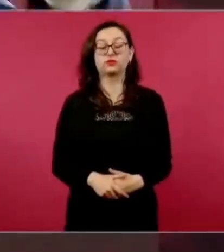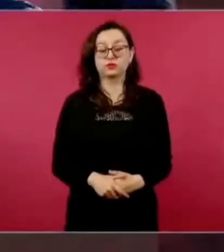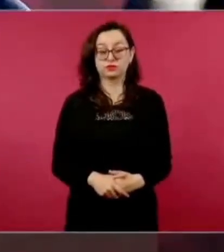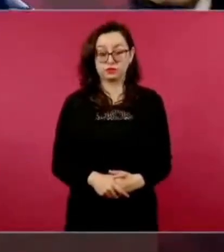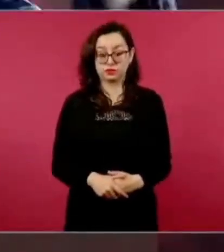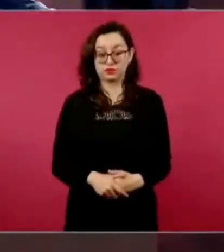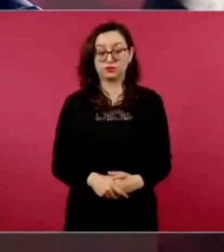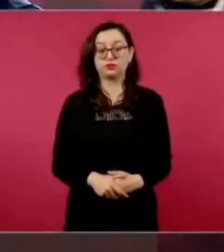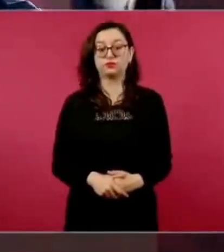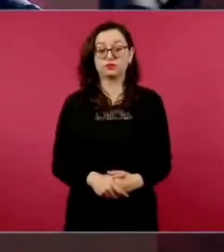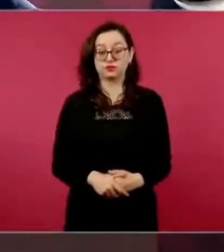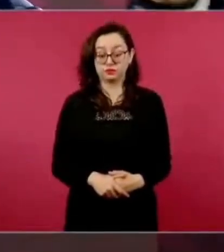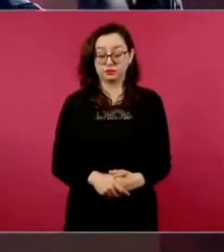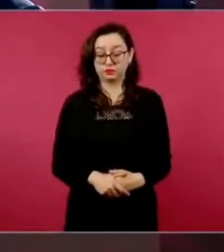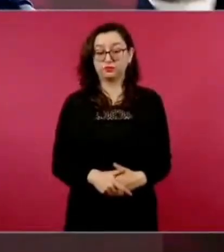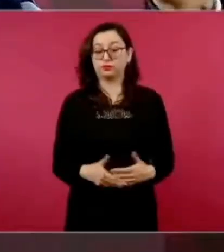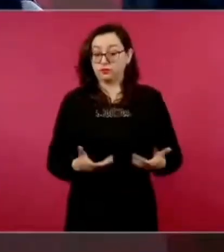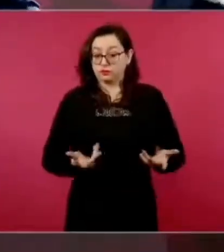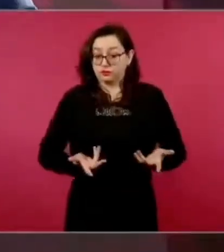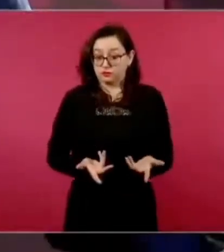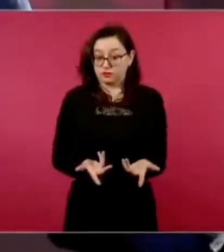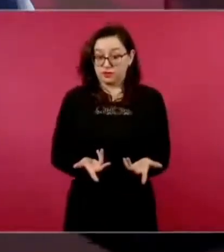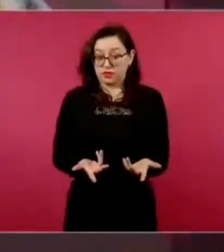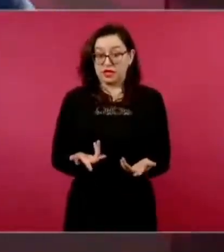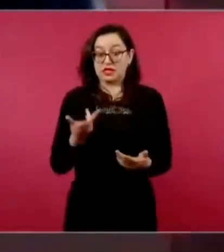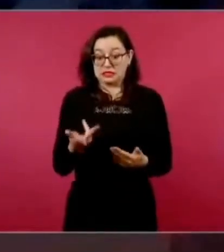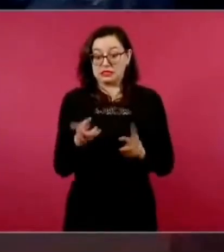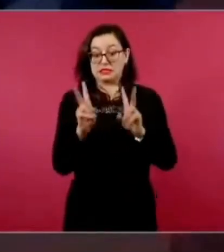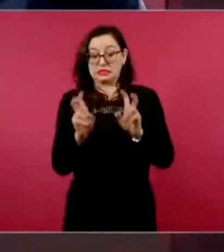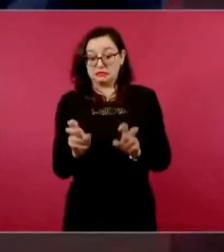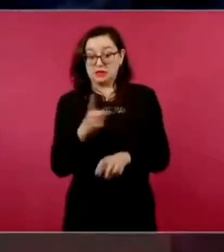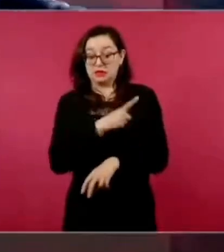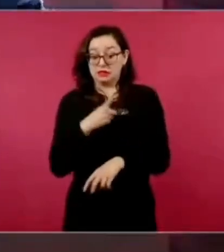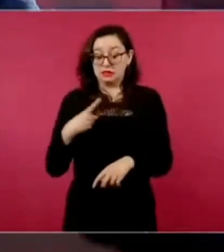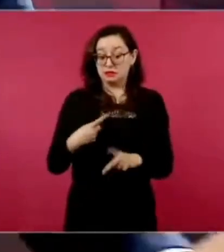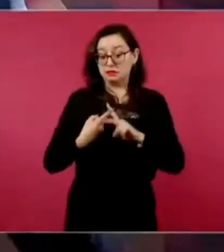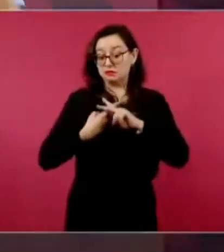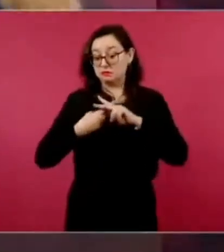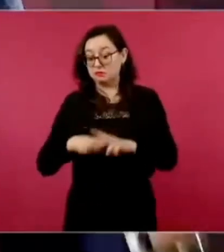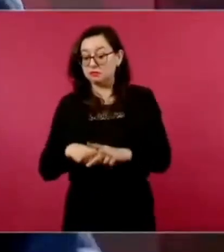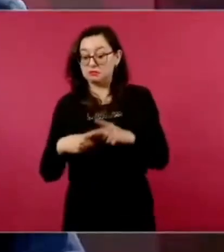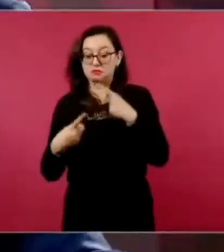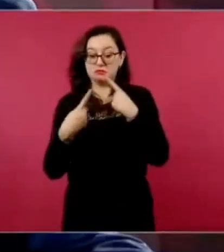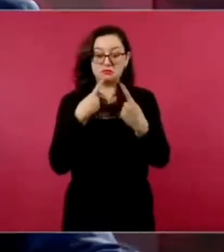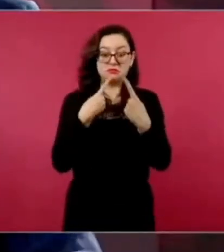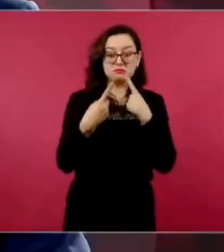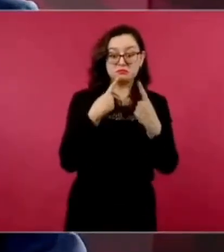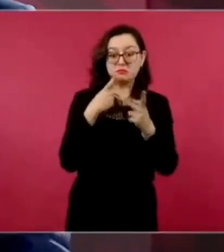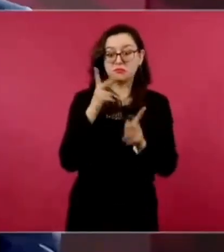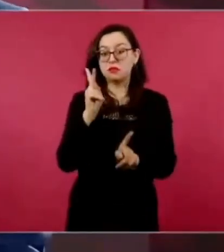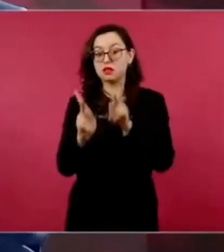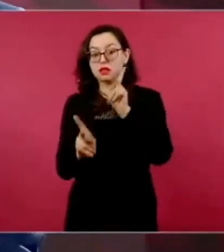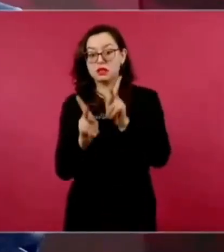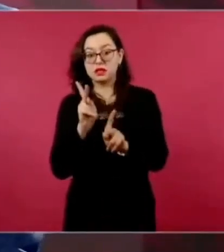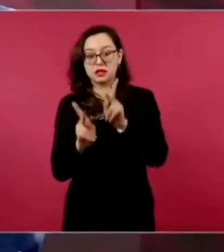porque ya debería de empezar a hablarse, y que no estén pensando. Primero, un consejo